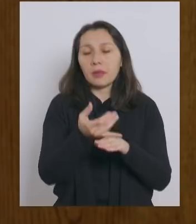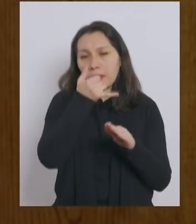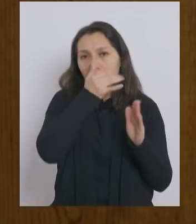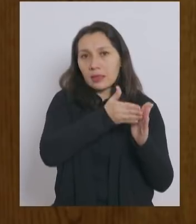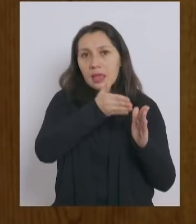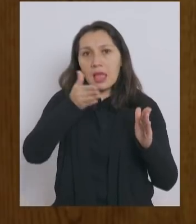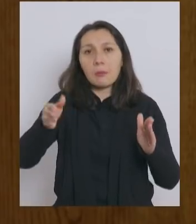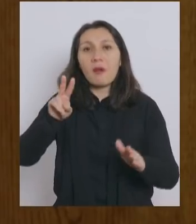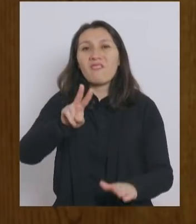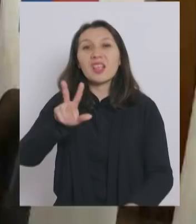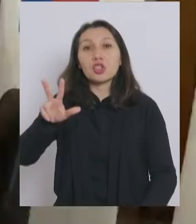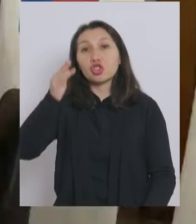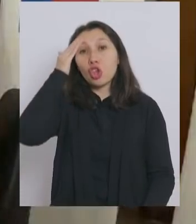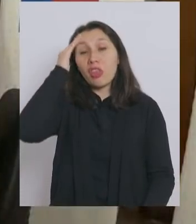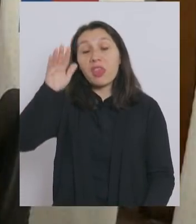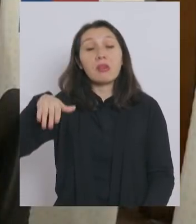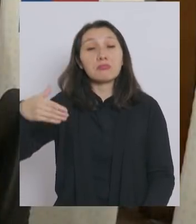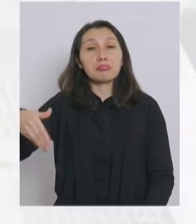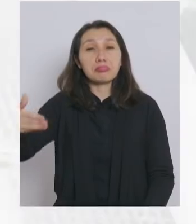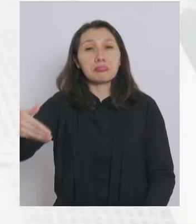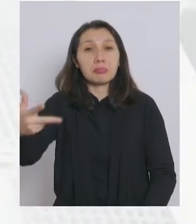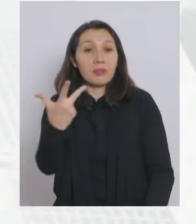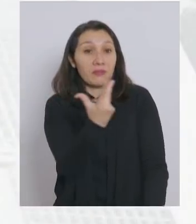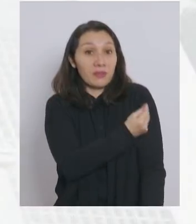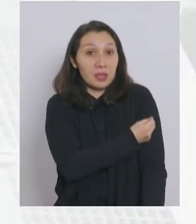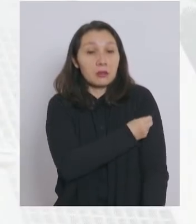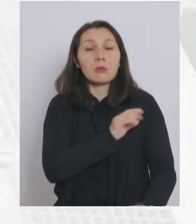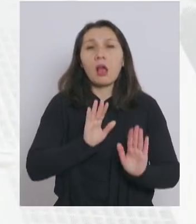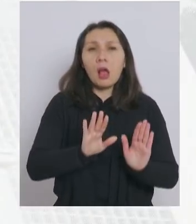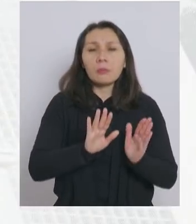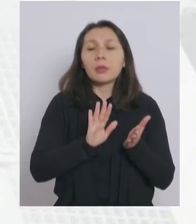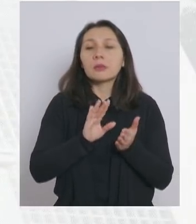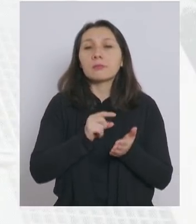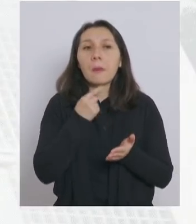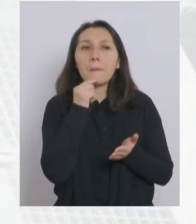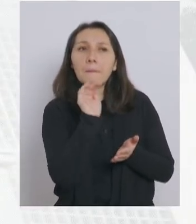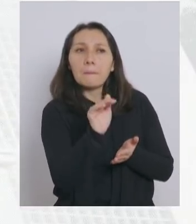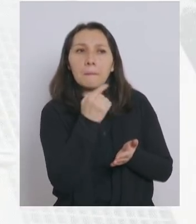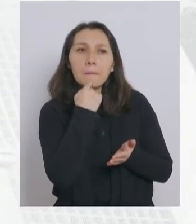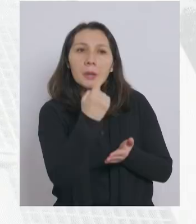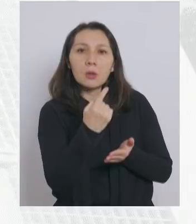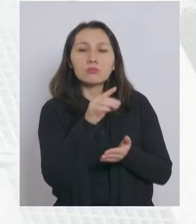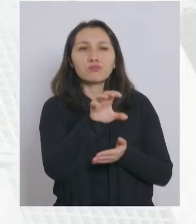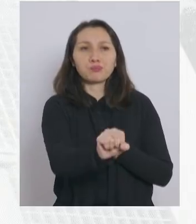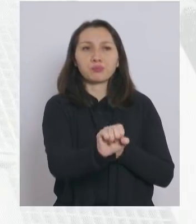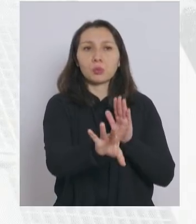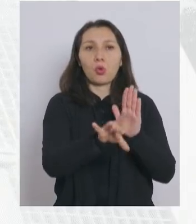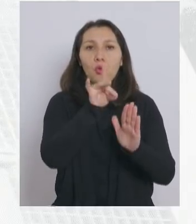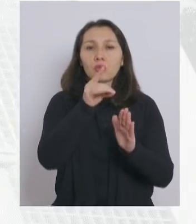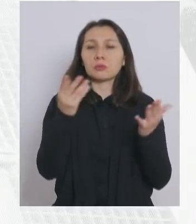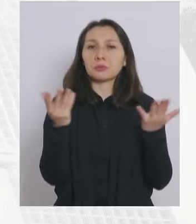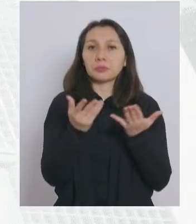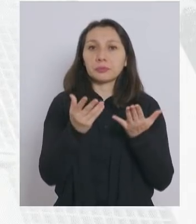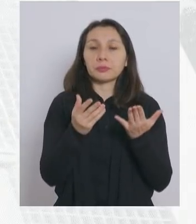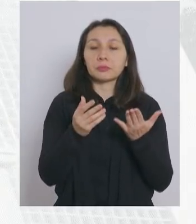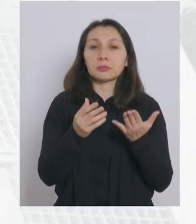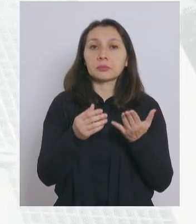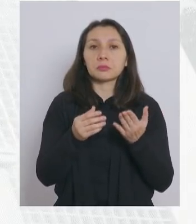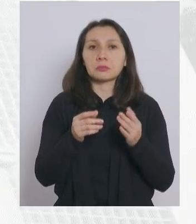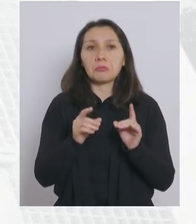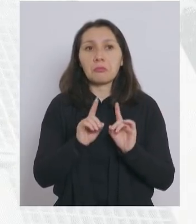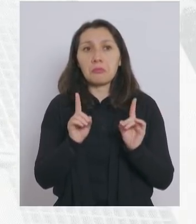de 28 días posteriores a la vacunación, en donde se identificó que estos eventos